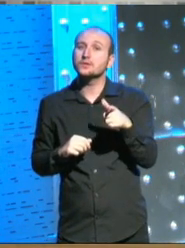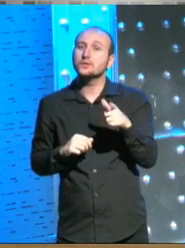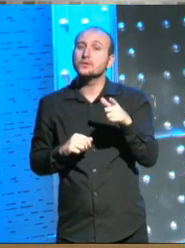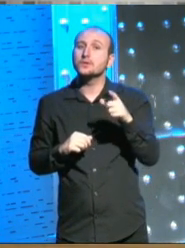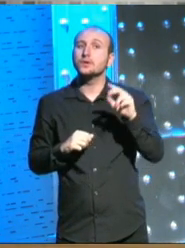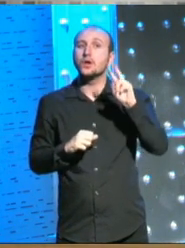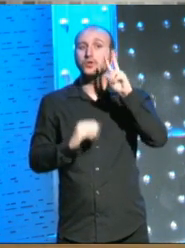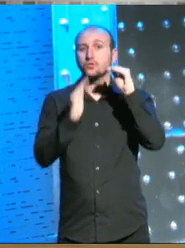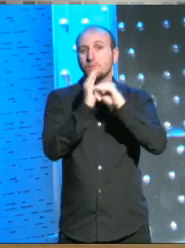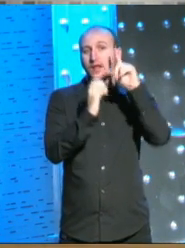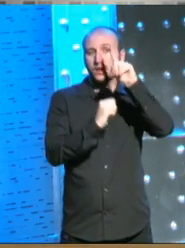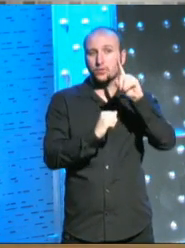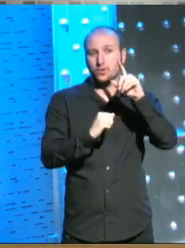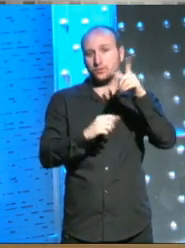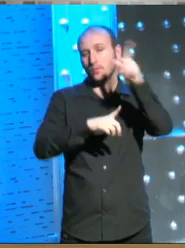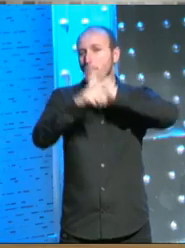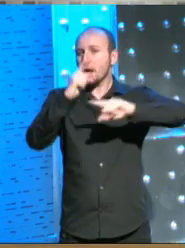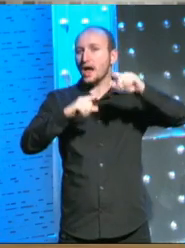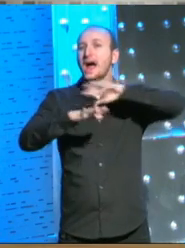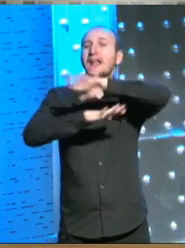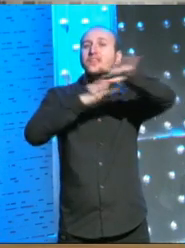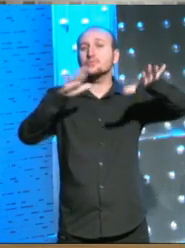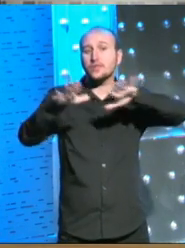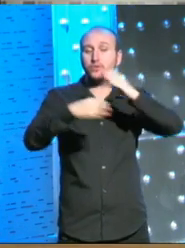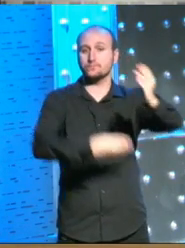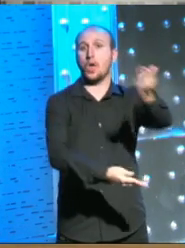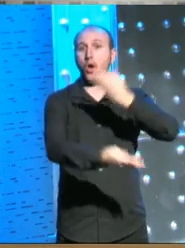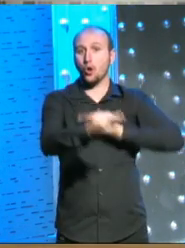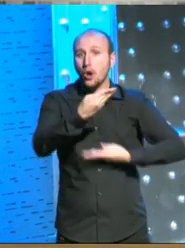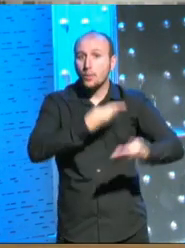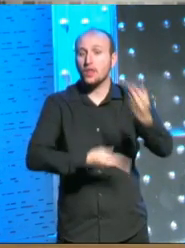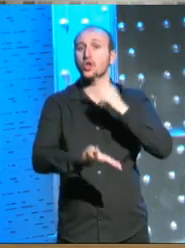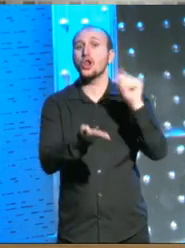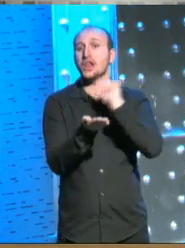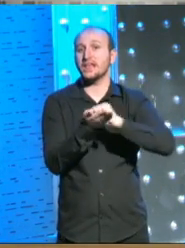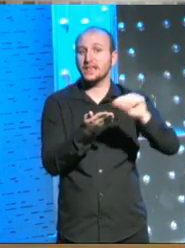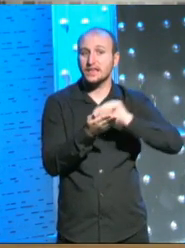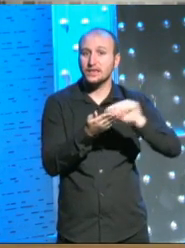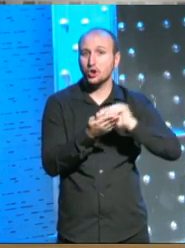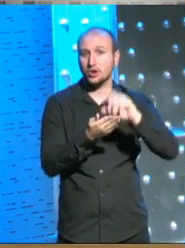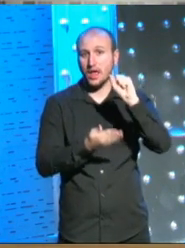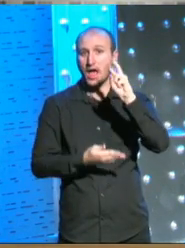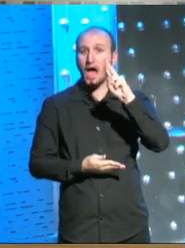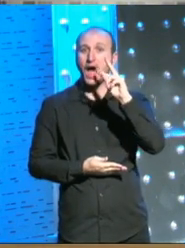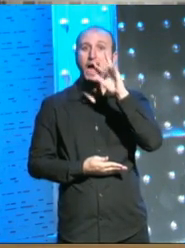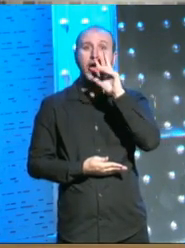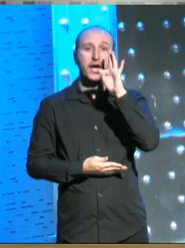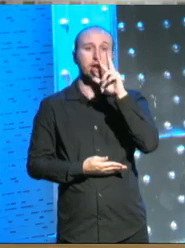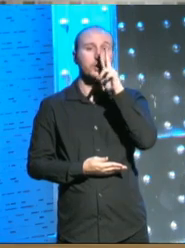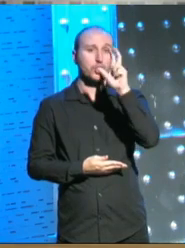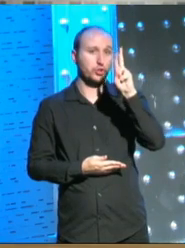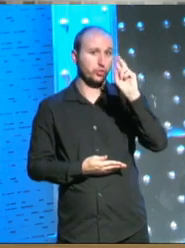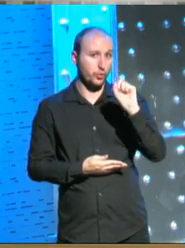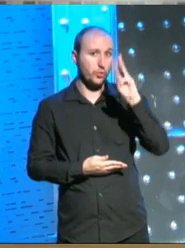2001 de Una odisea del espacio, con colaboración guión de Arthur Clarke, que había hecho una novela